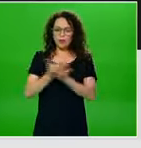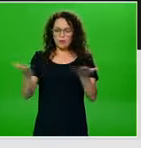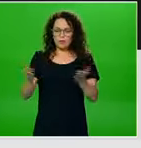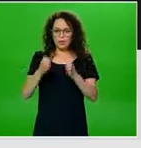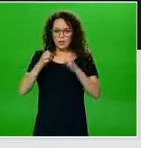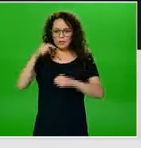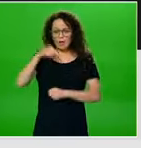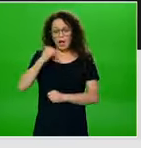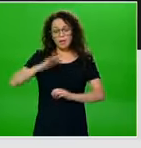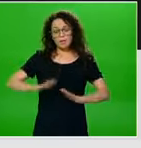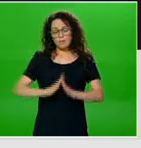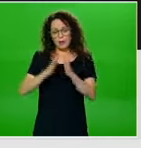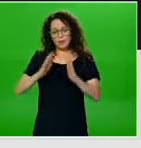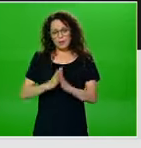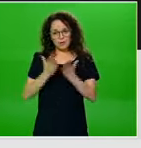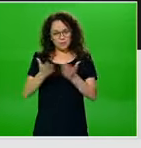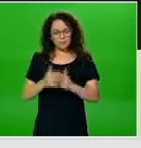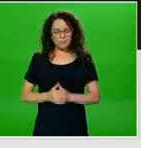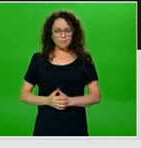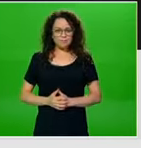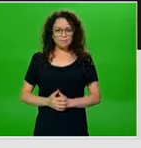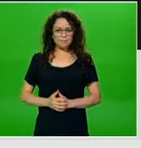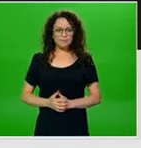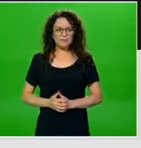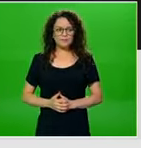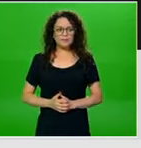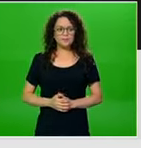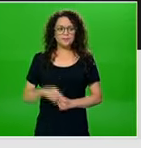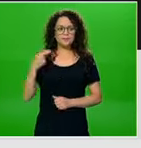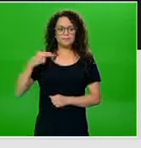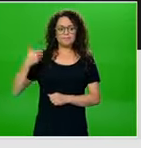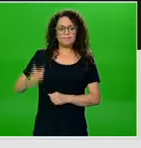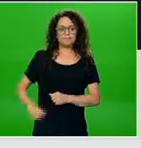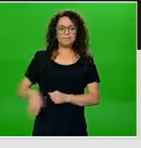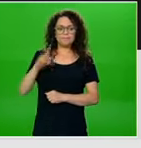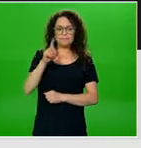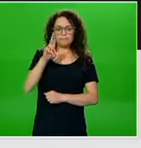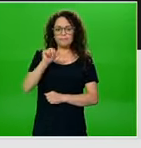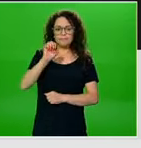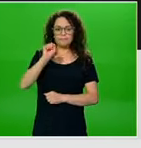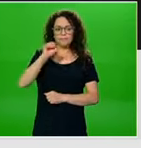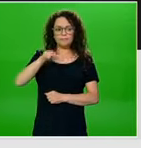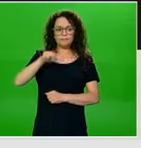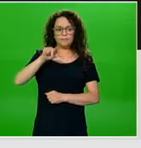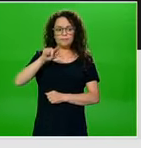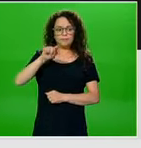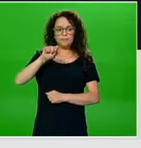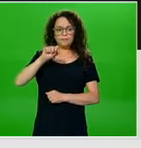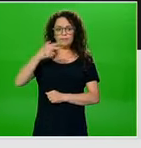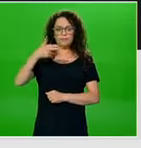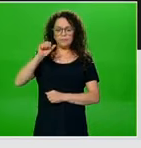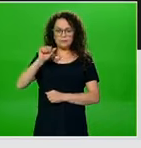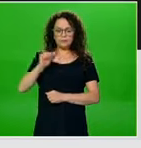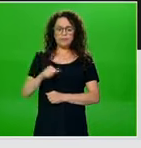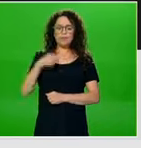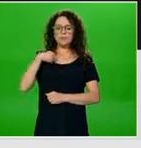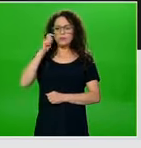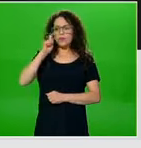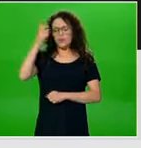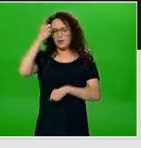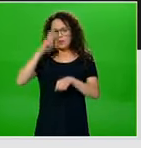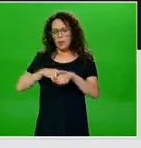y la participación. Mi nombre es doctora Santa Elizabeth Ceballos Liceaga, directora de Vigilancia Epidemiológica de